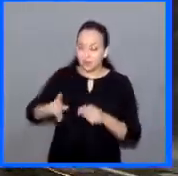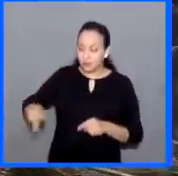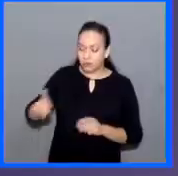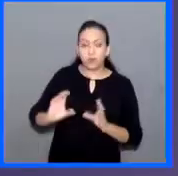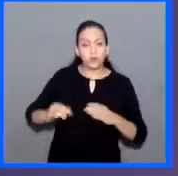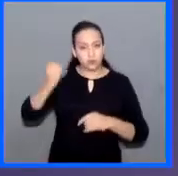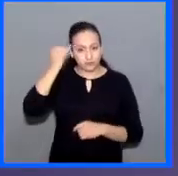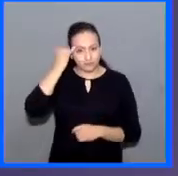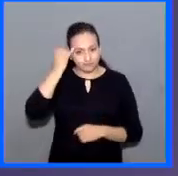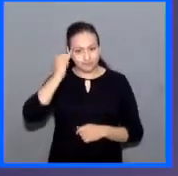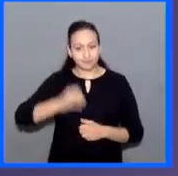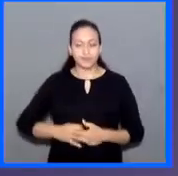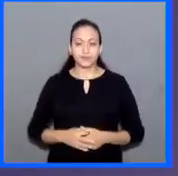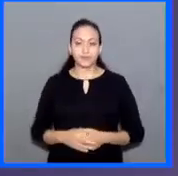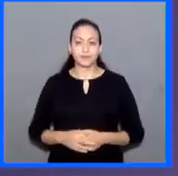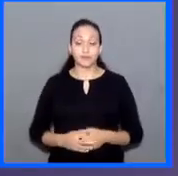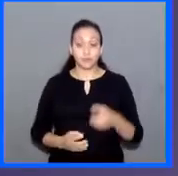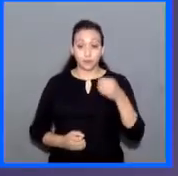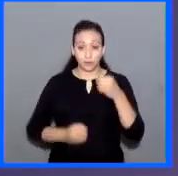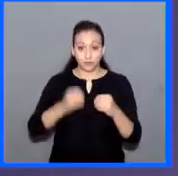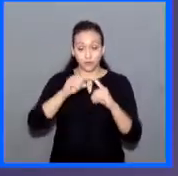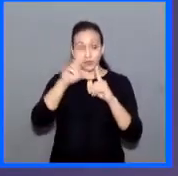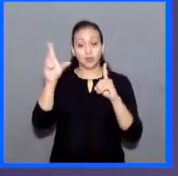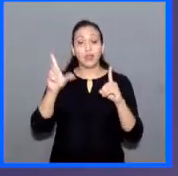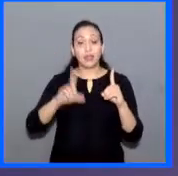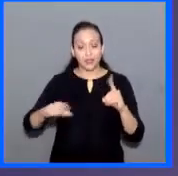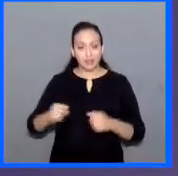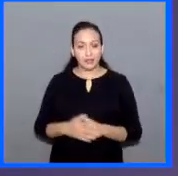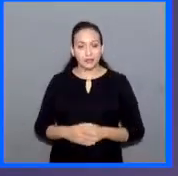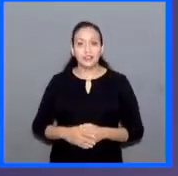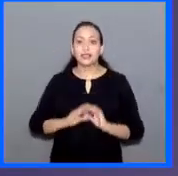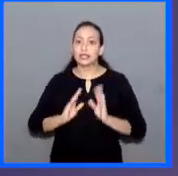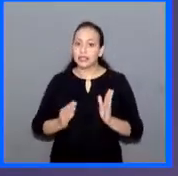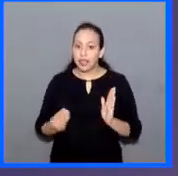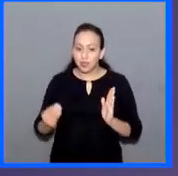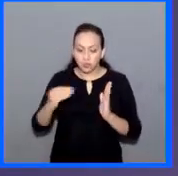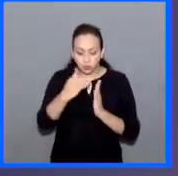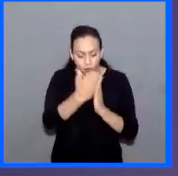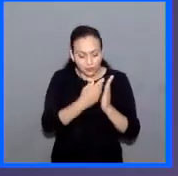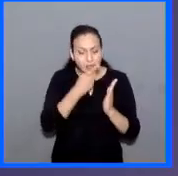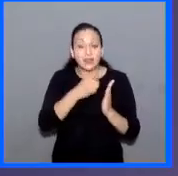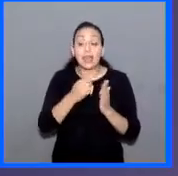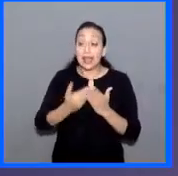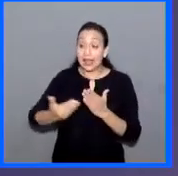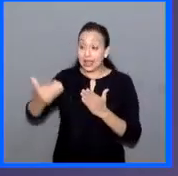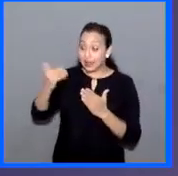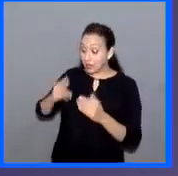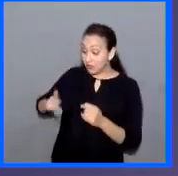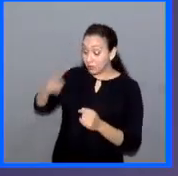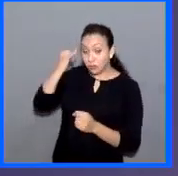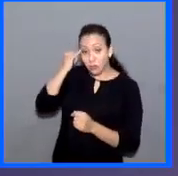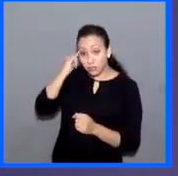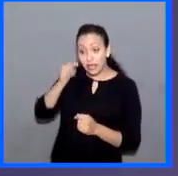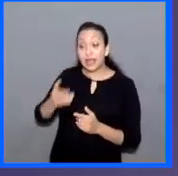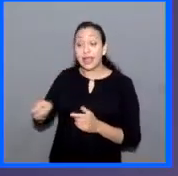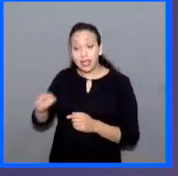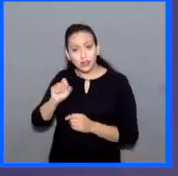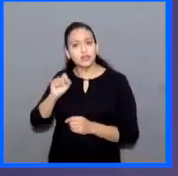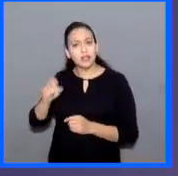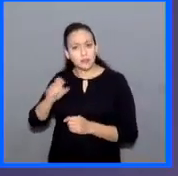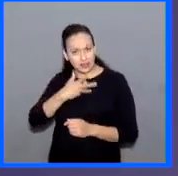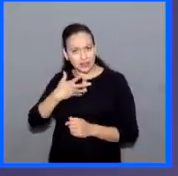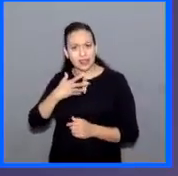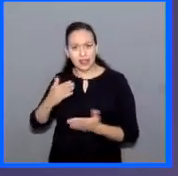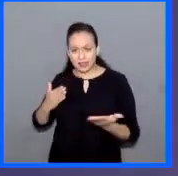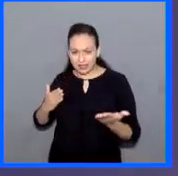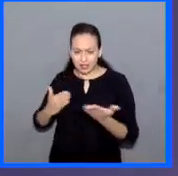indígenas. La Suprema Corte abonó el criterio que negaba la participación de pueblos indígenas como sujetos de derecho dentro de las